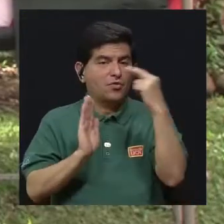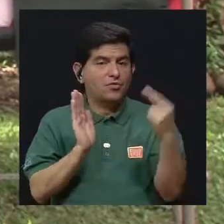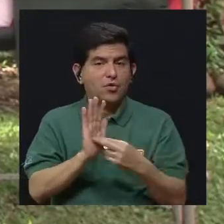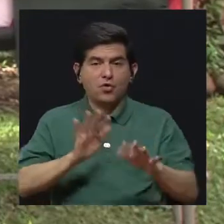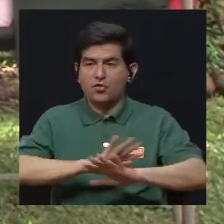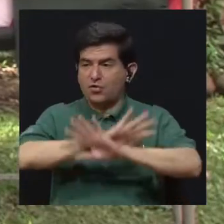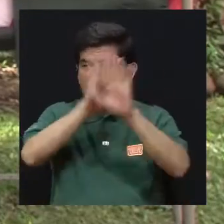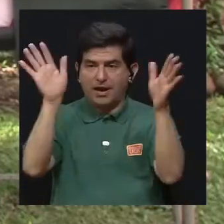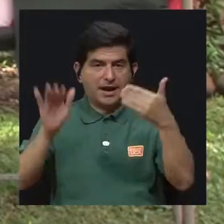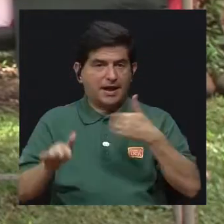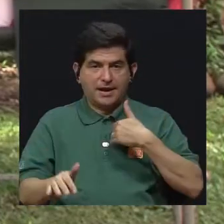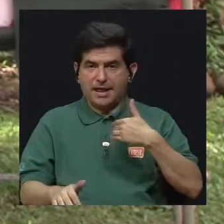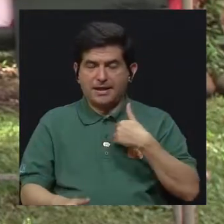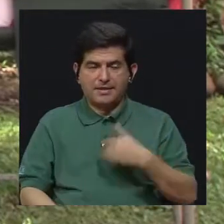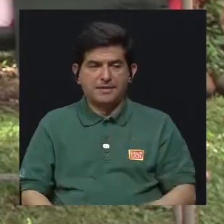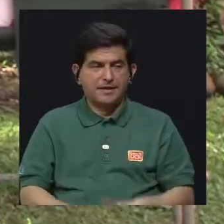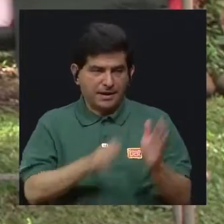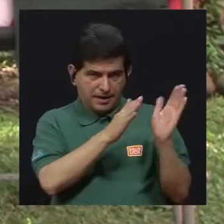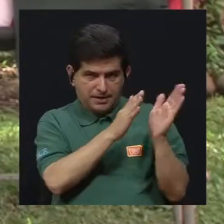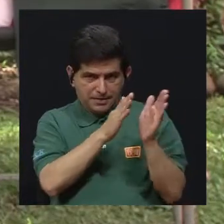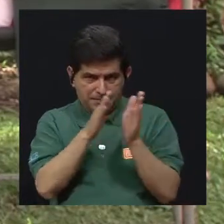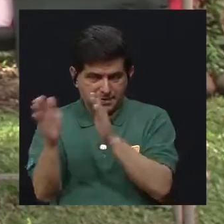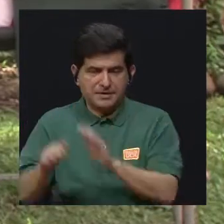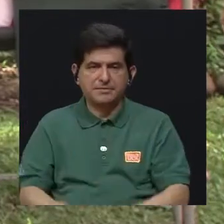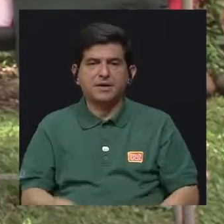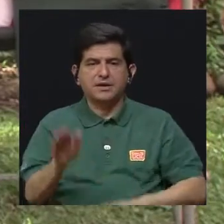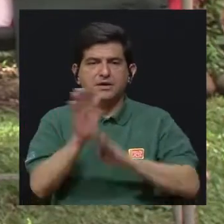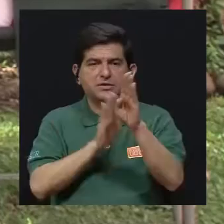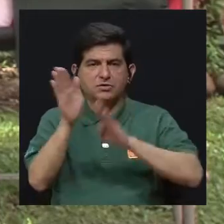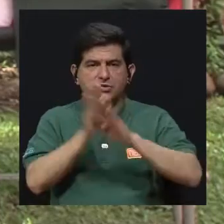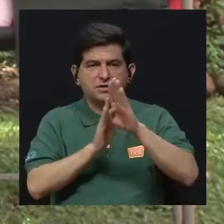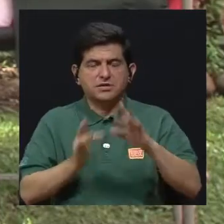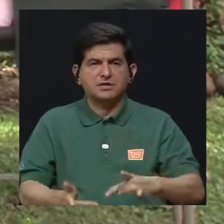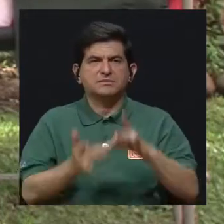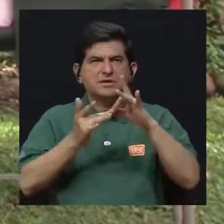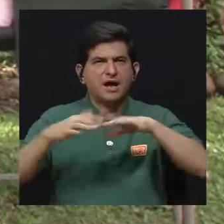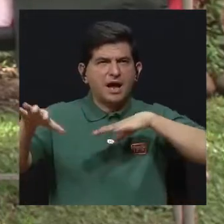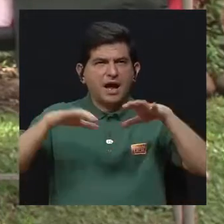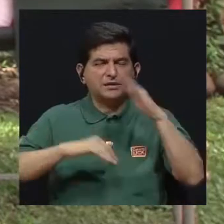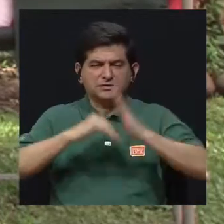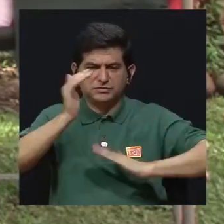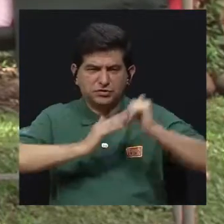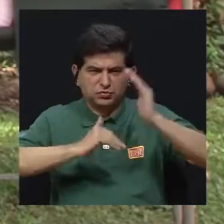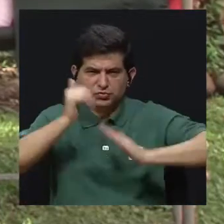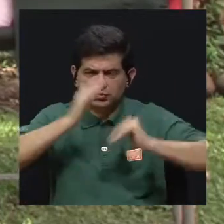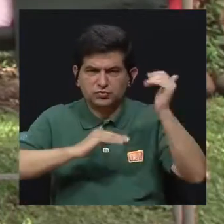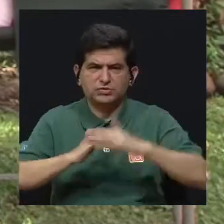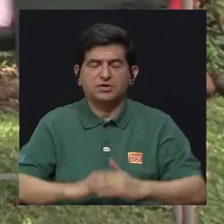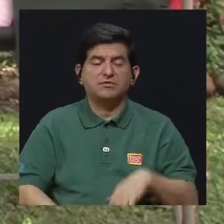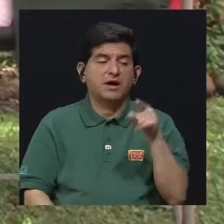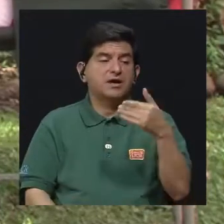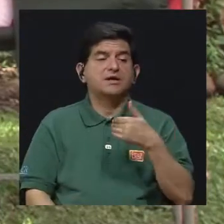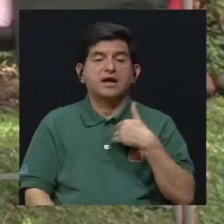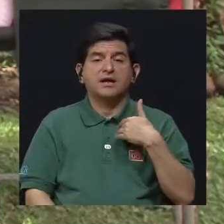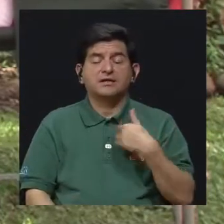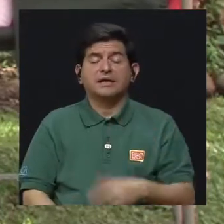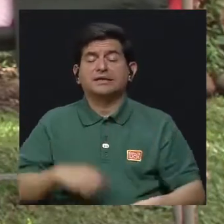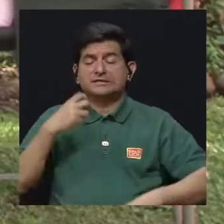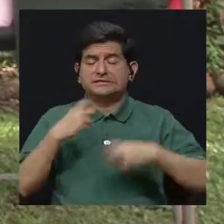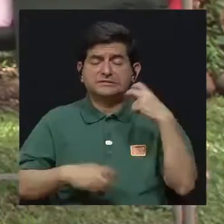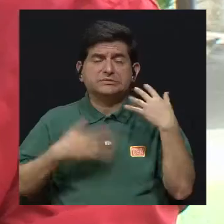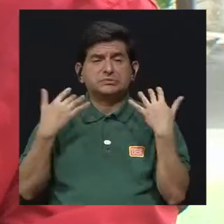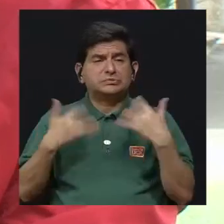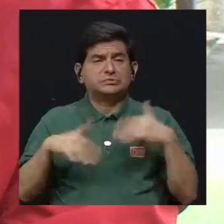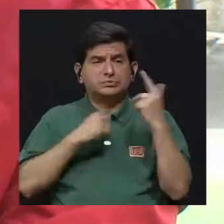reglas claras a la planificación y al desarrollo de, sobre todo, actividades de construcción. Y ahí tenemos un gran